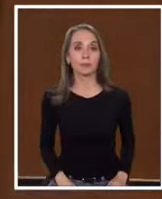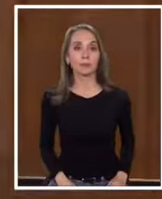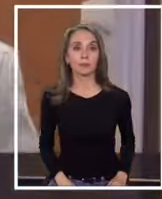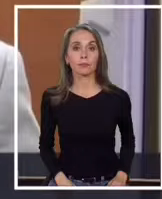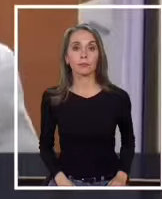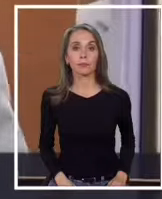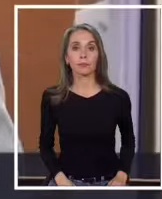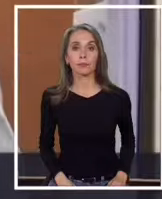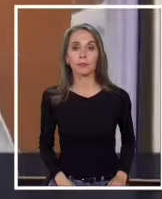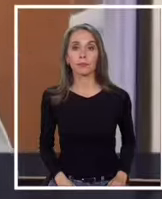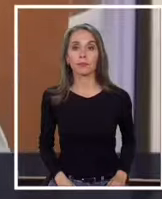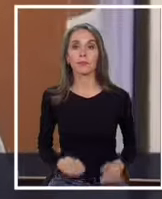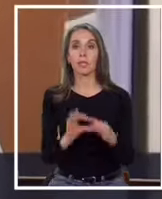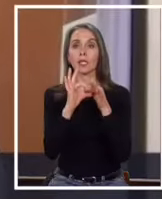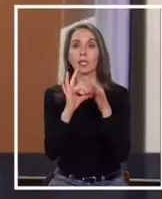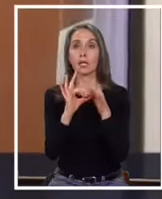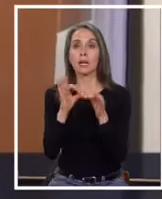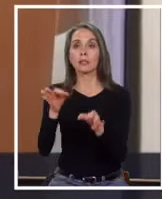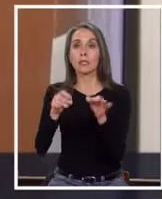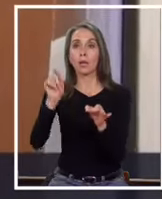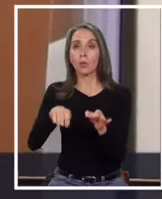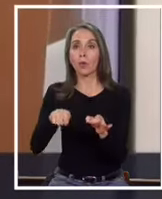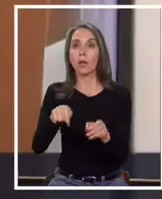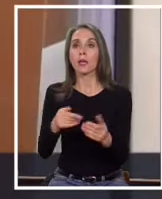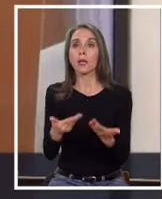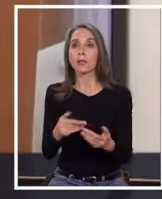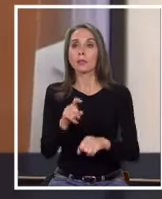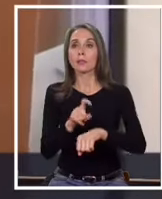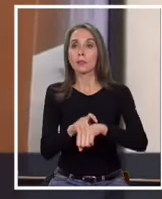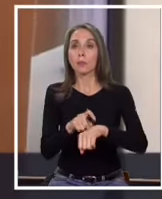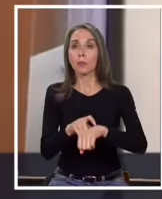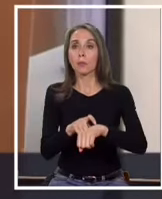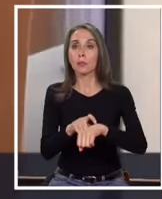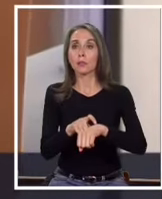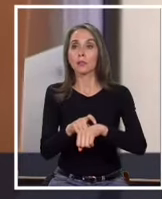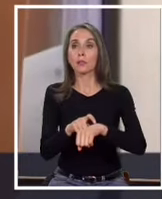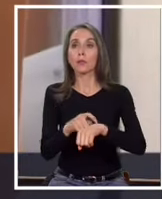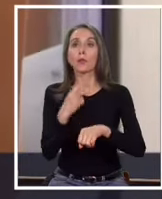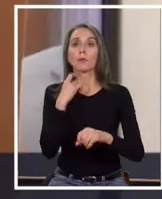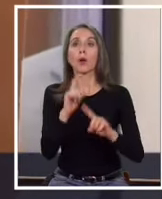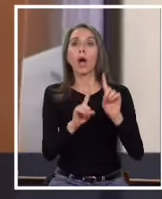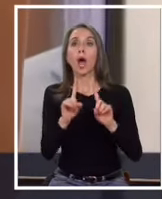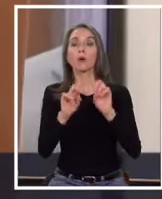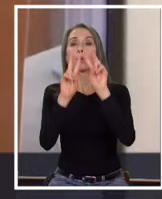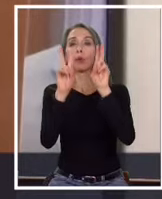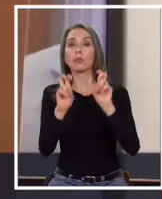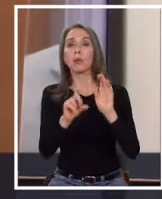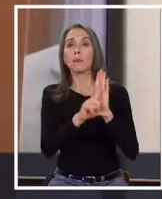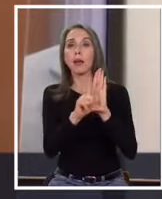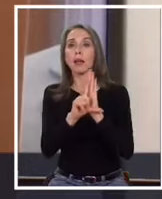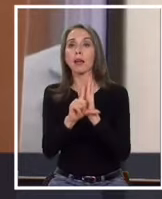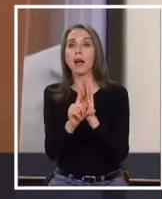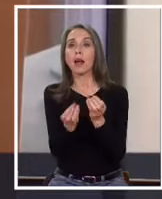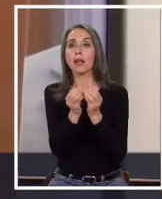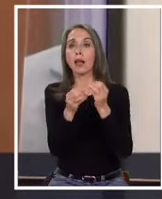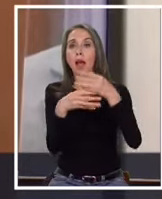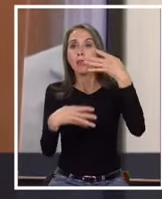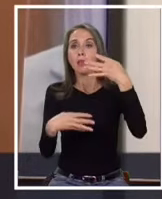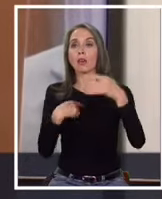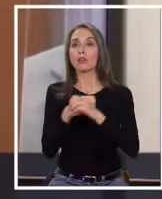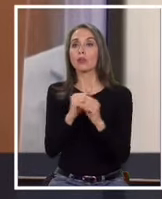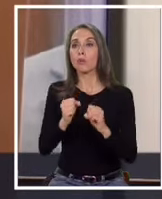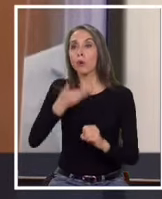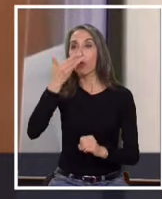Thank you, Your Honor. At this time, due to some additional legal matters at hand, I'm not able to give